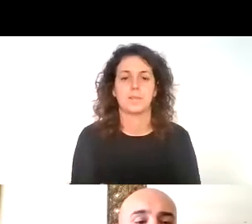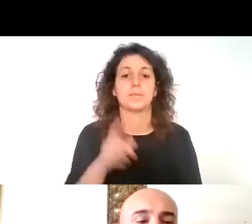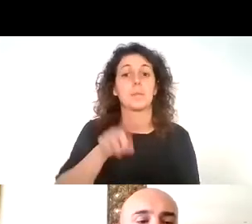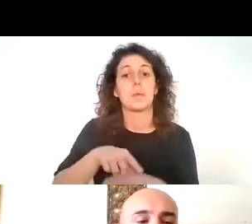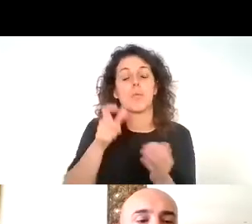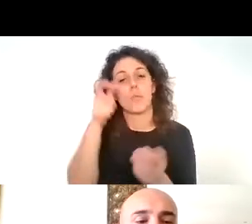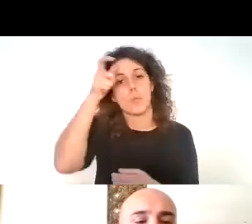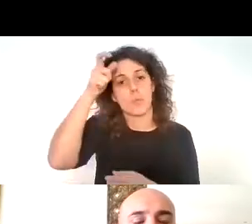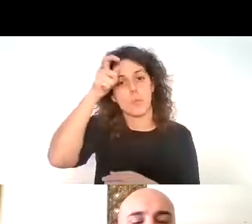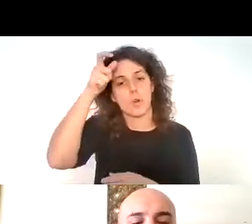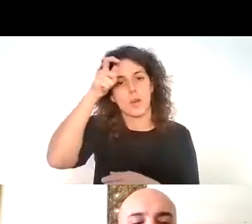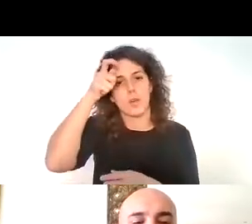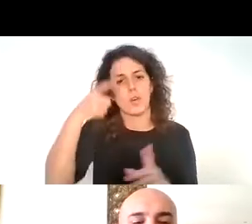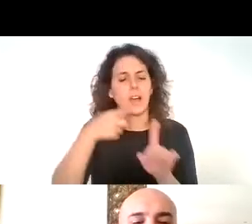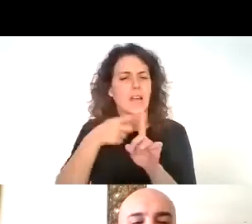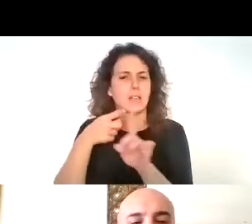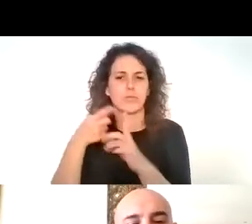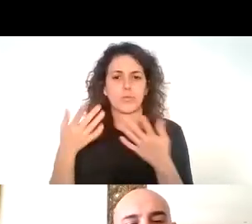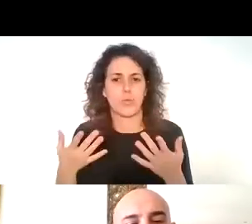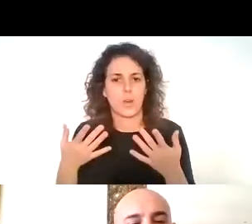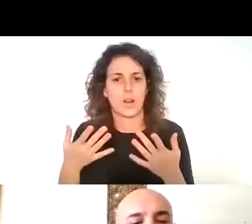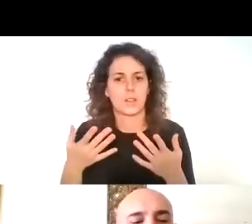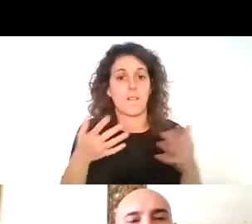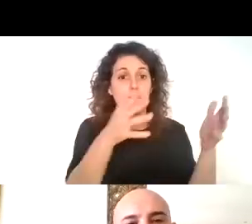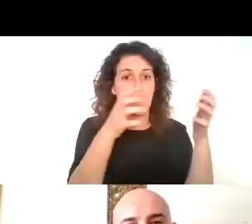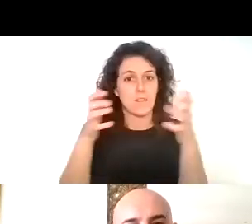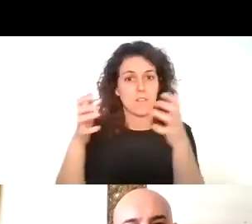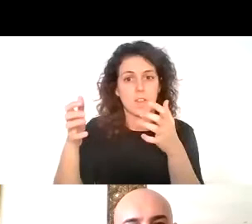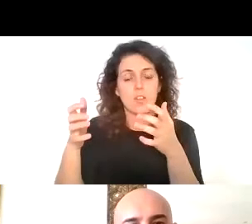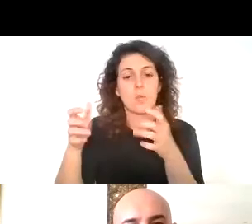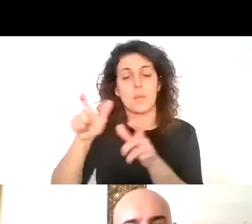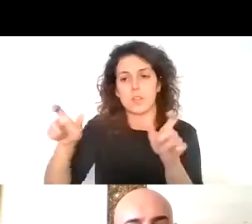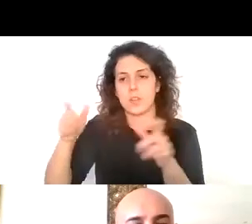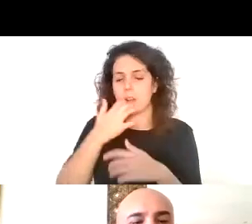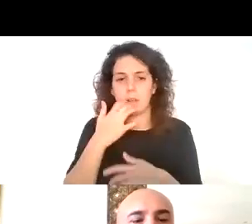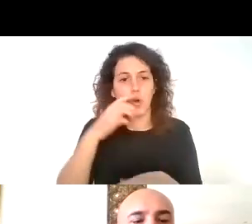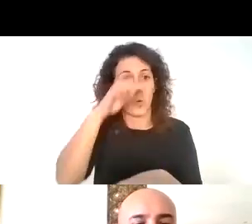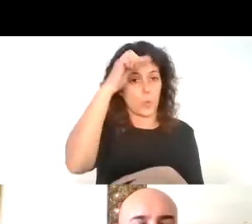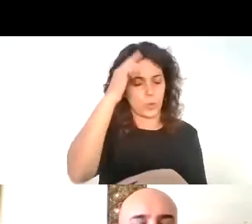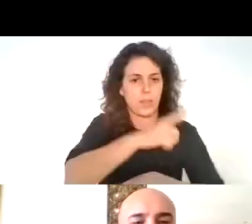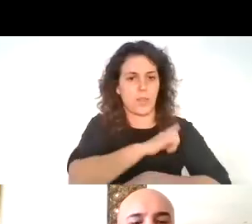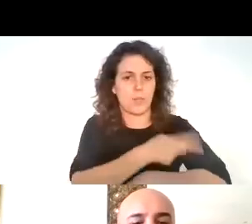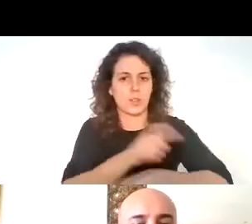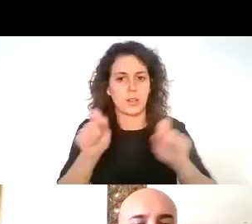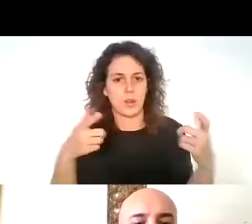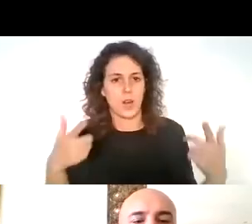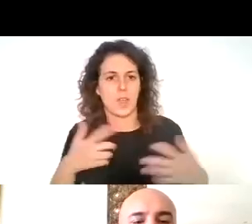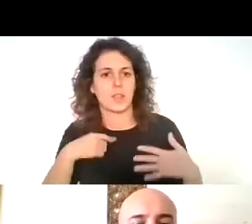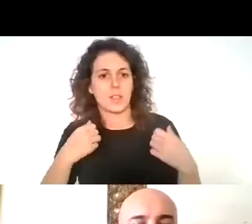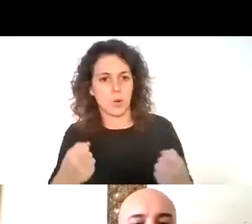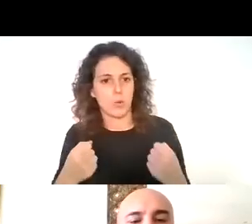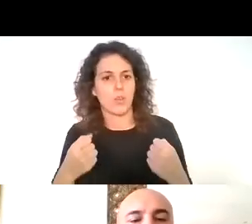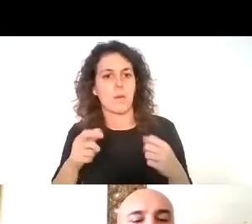sentarse eran aquellas que reportan un beneficio mayor a su gente. Cultura, deporte, naturaleza, salud